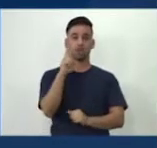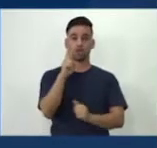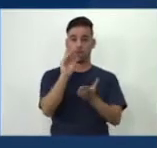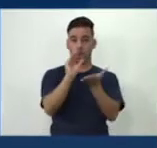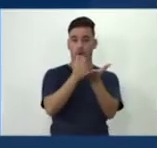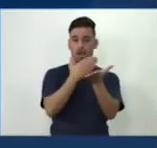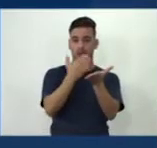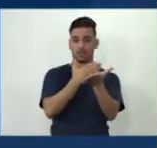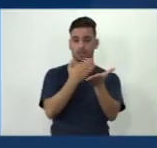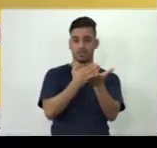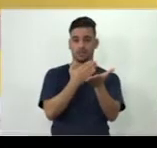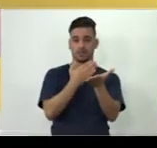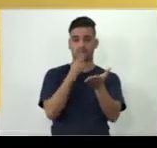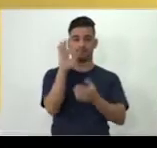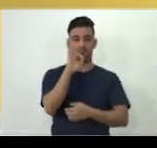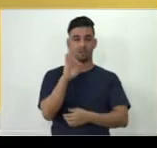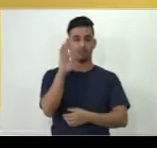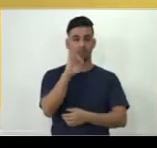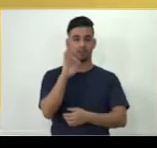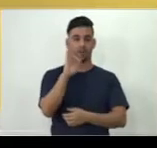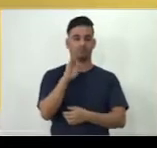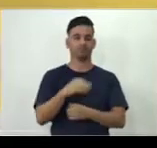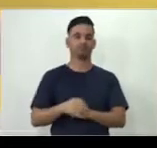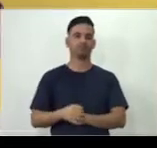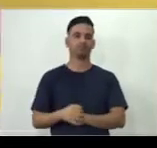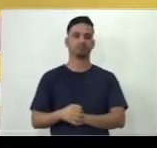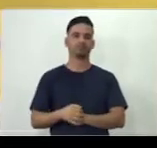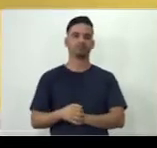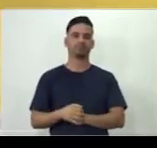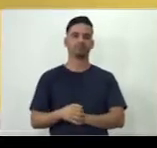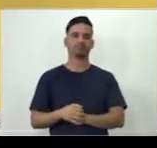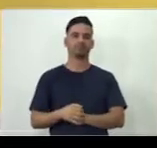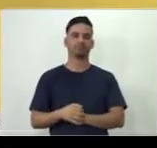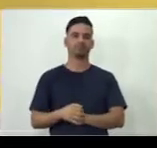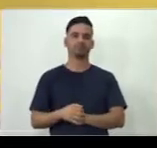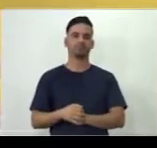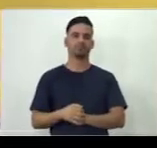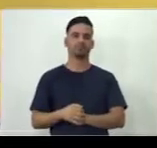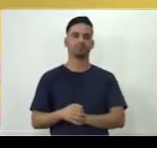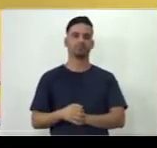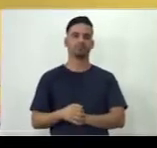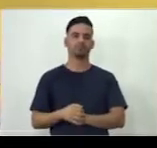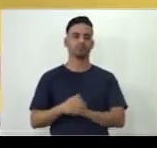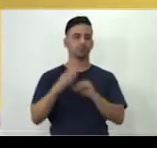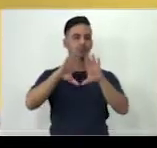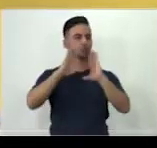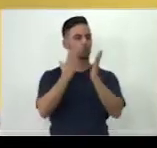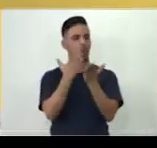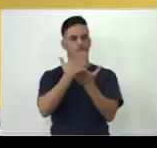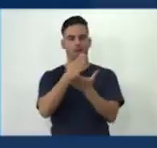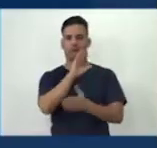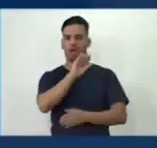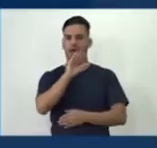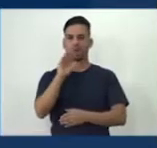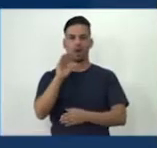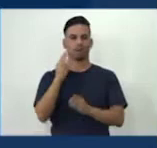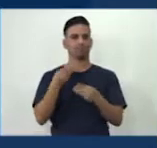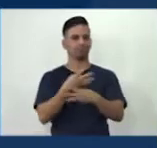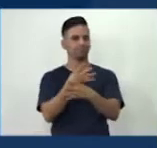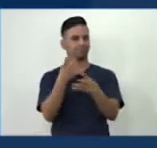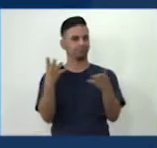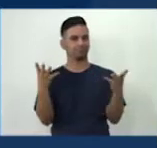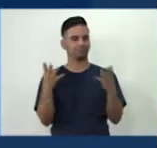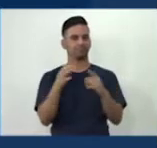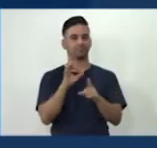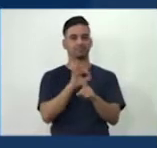trabajar. El libro de texto que tenemos aquí, que es el actual y que tenemos en todas nuestras escuelas, que va desde la